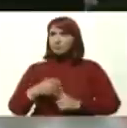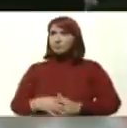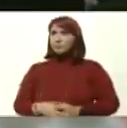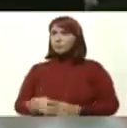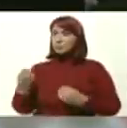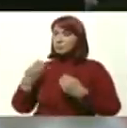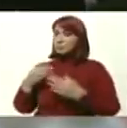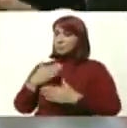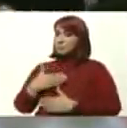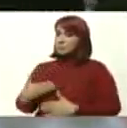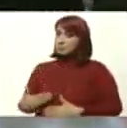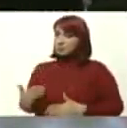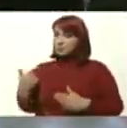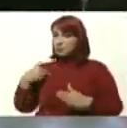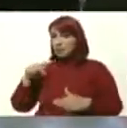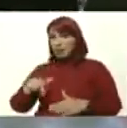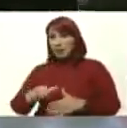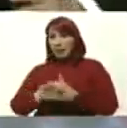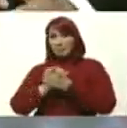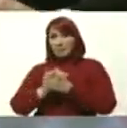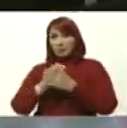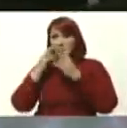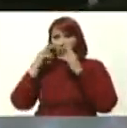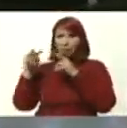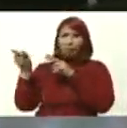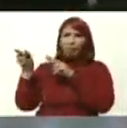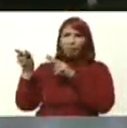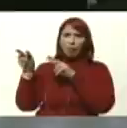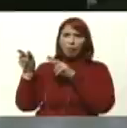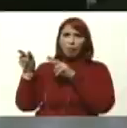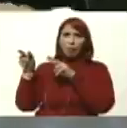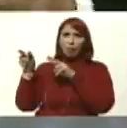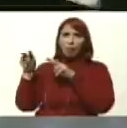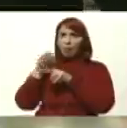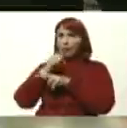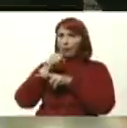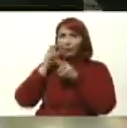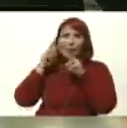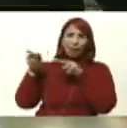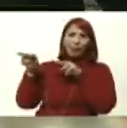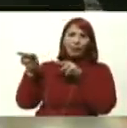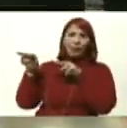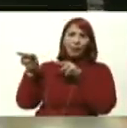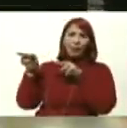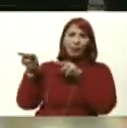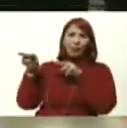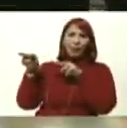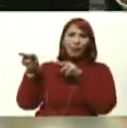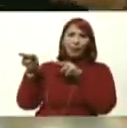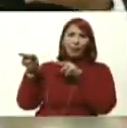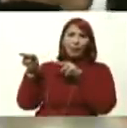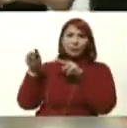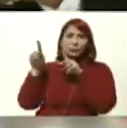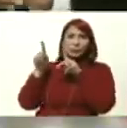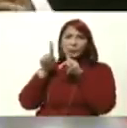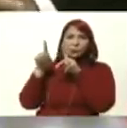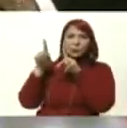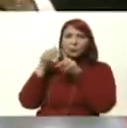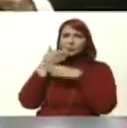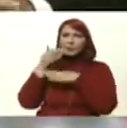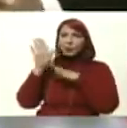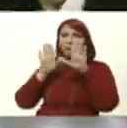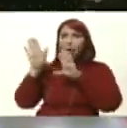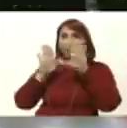Bueno, presidente, aunque mis amigos del noticiero me están viendo por allá atrás con una mirada efusiva, como pidiendo auxilio para